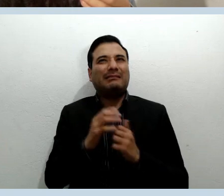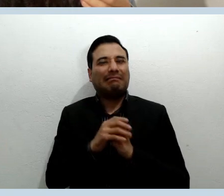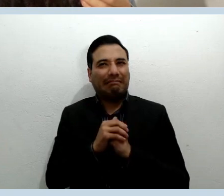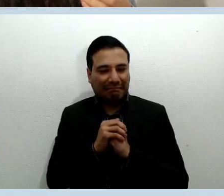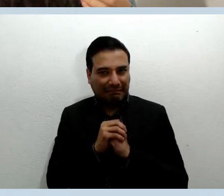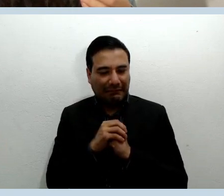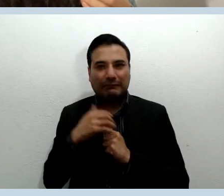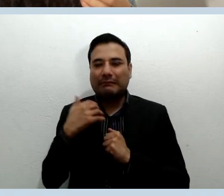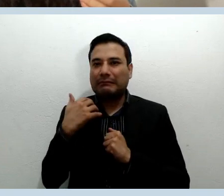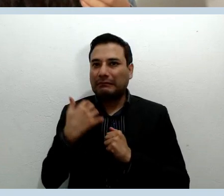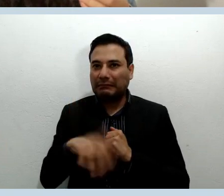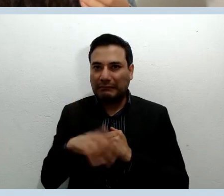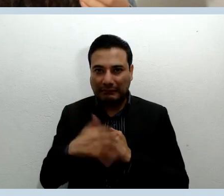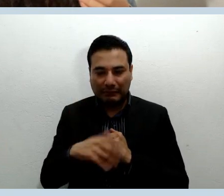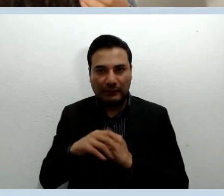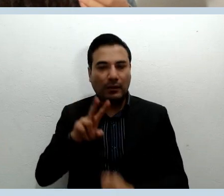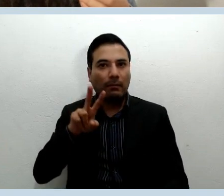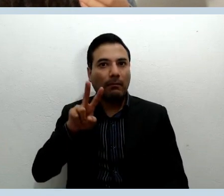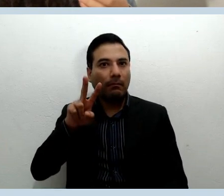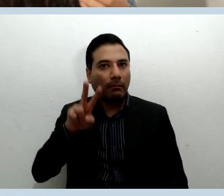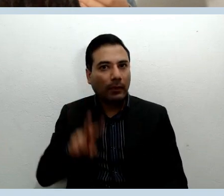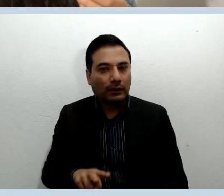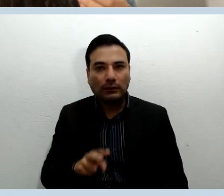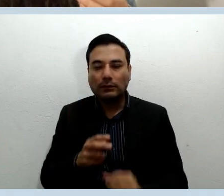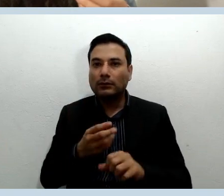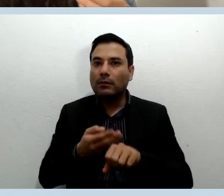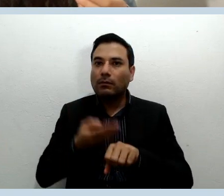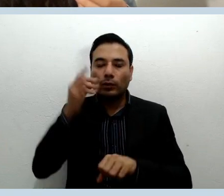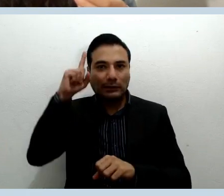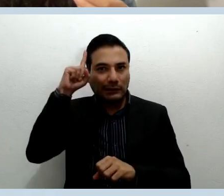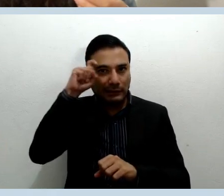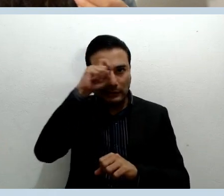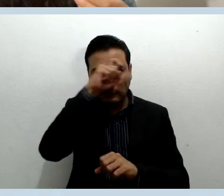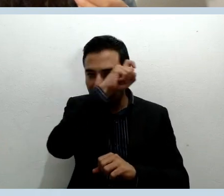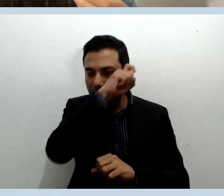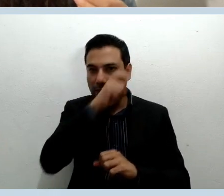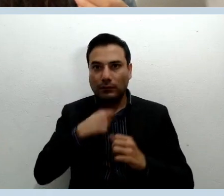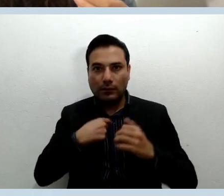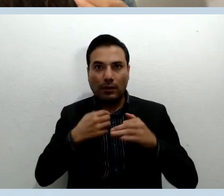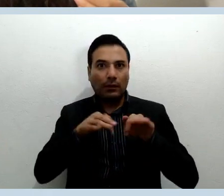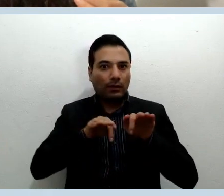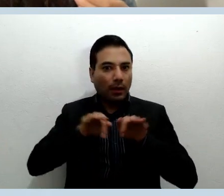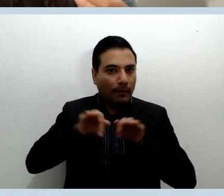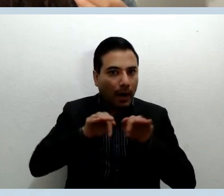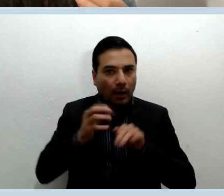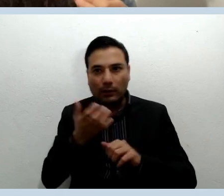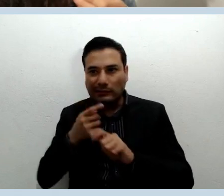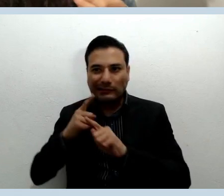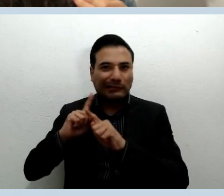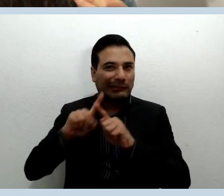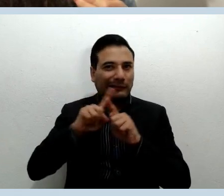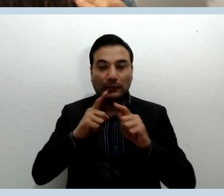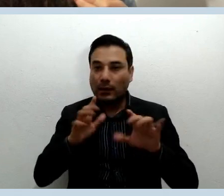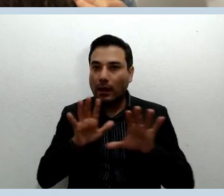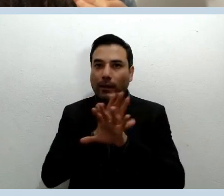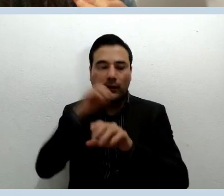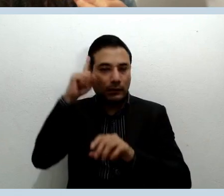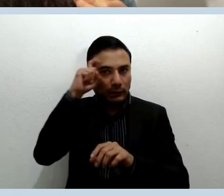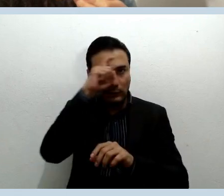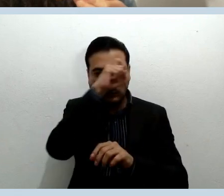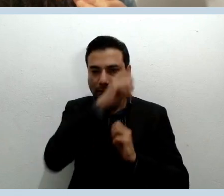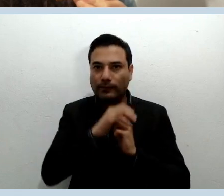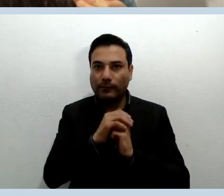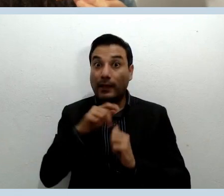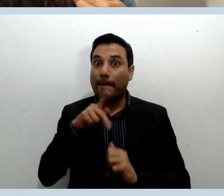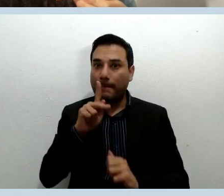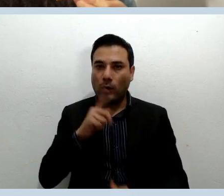reto el esfuerzo tan grande que implica hacer las cosas de otra forma pero yo en ese momento dije pues es algo que